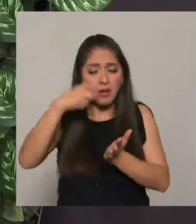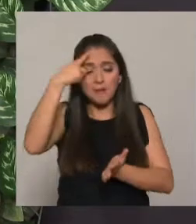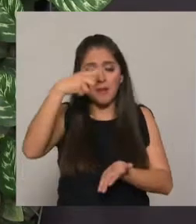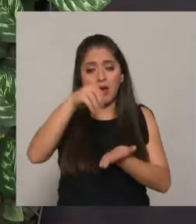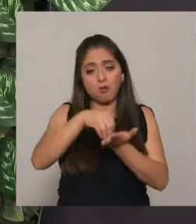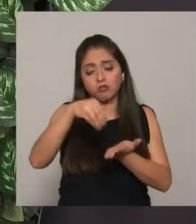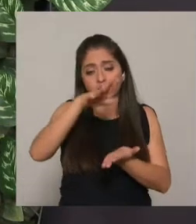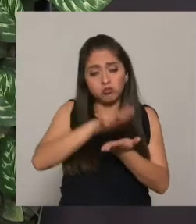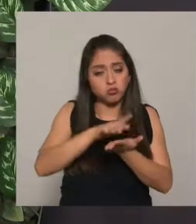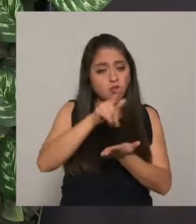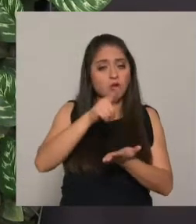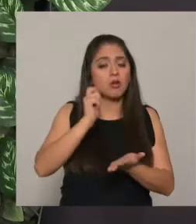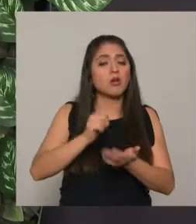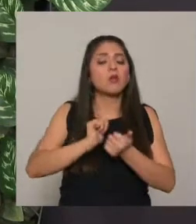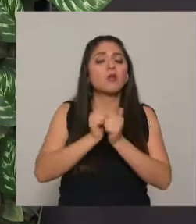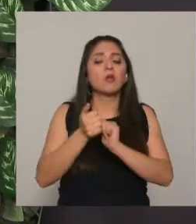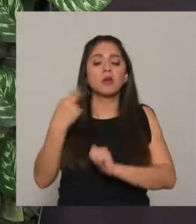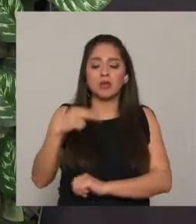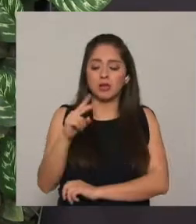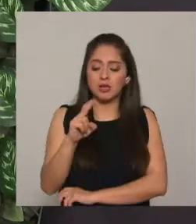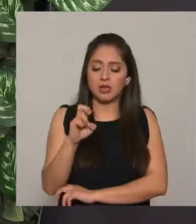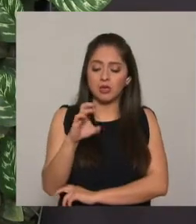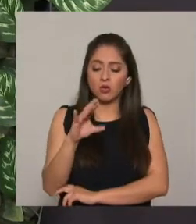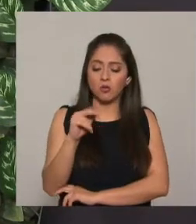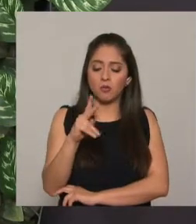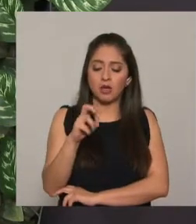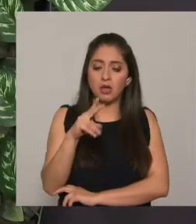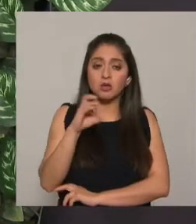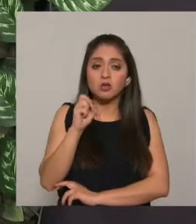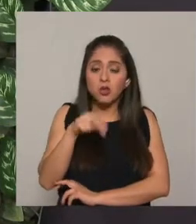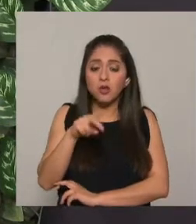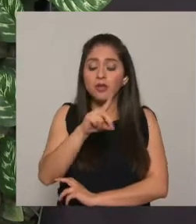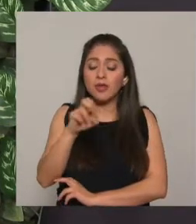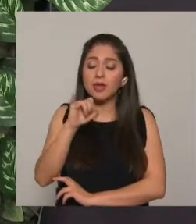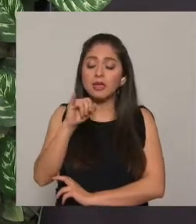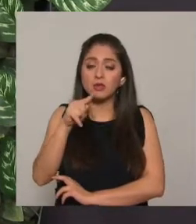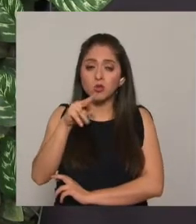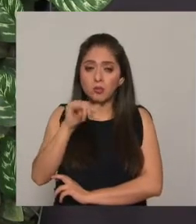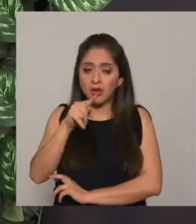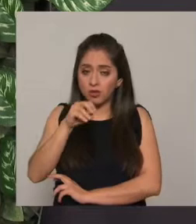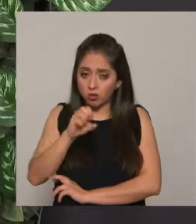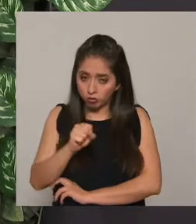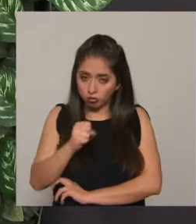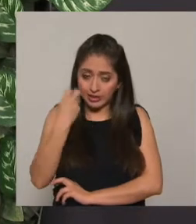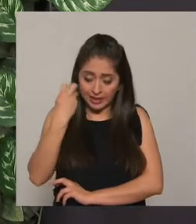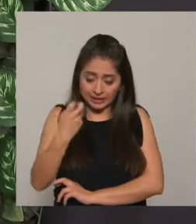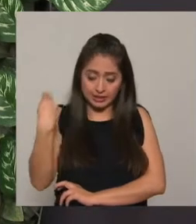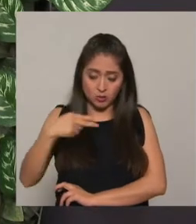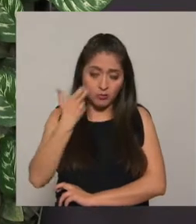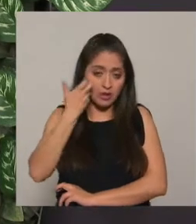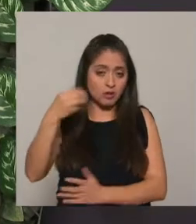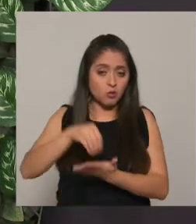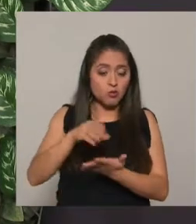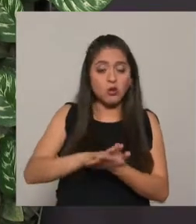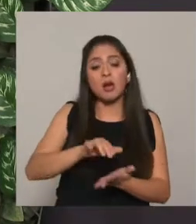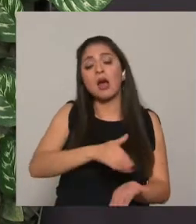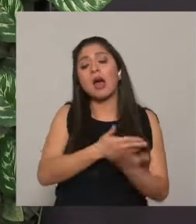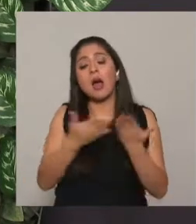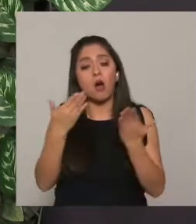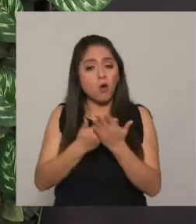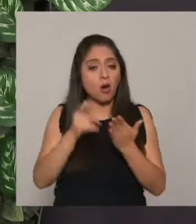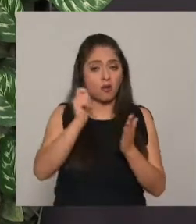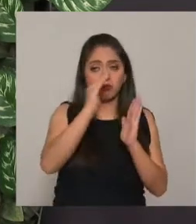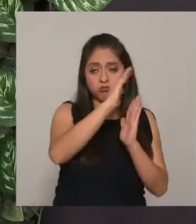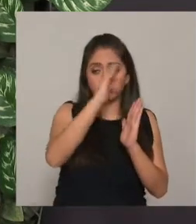de recuperación de instrumentos. Y ahorita estamos ordenando el archivo, iniciamos